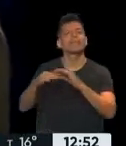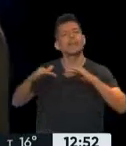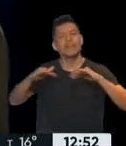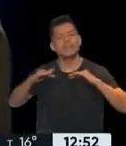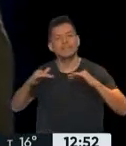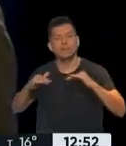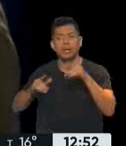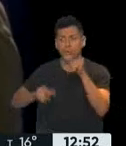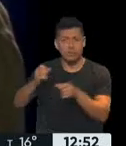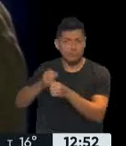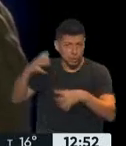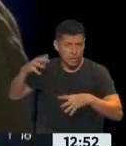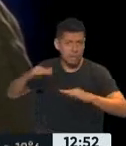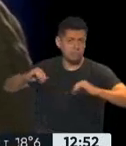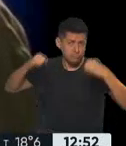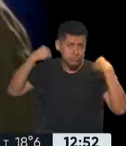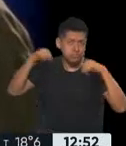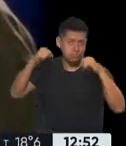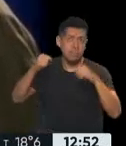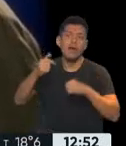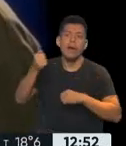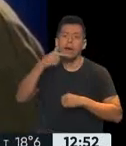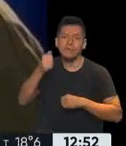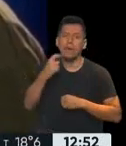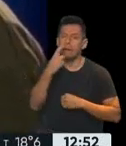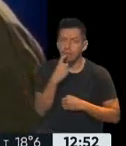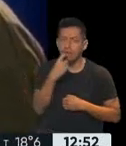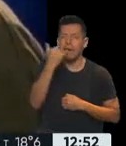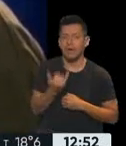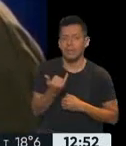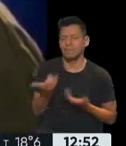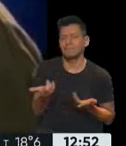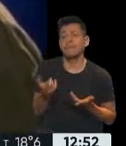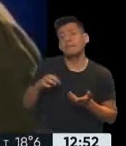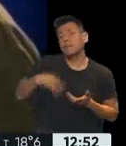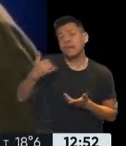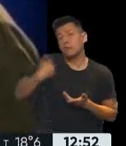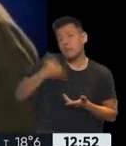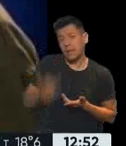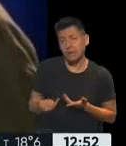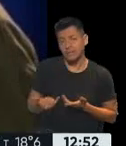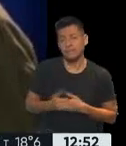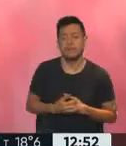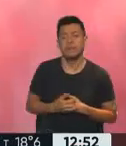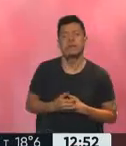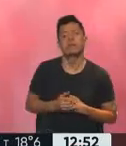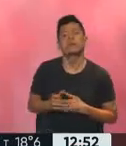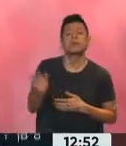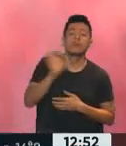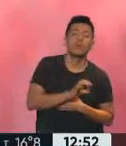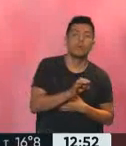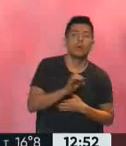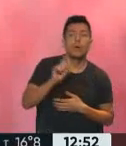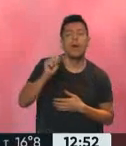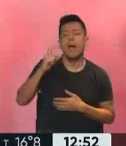grandes deportistas que tienen asma y pueden hacer su vida normal. Hay asma relacionado